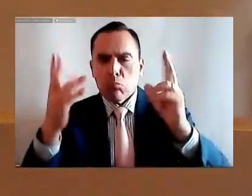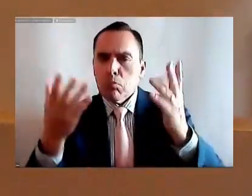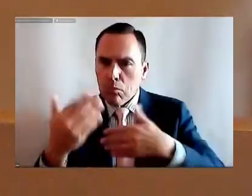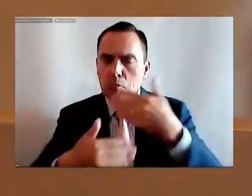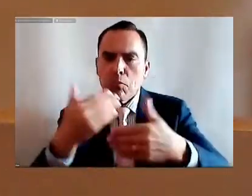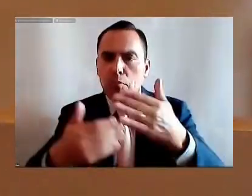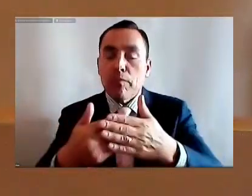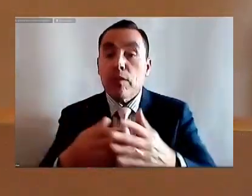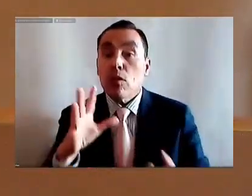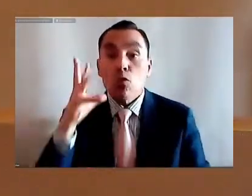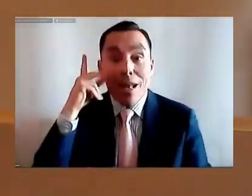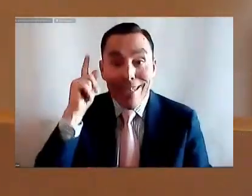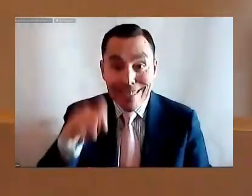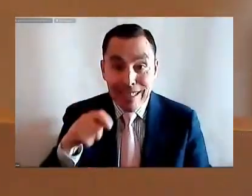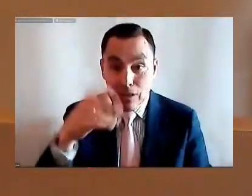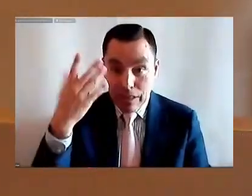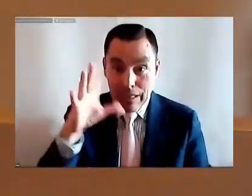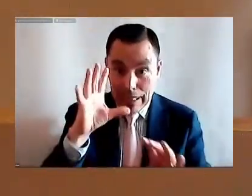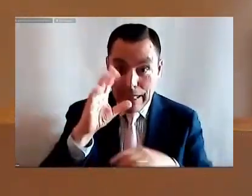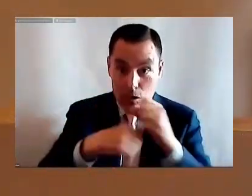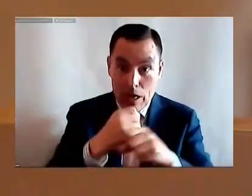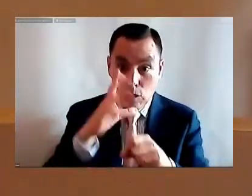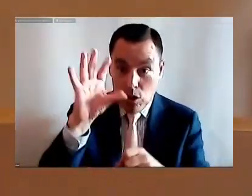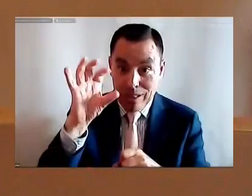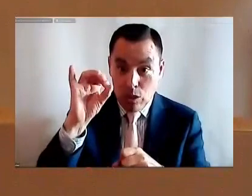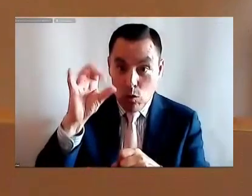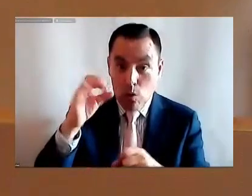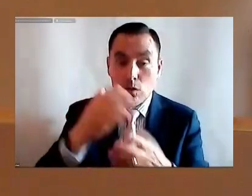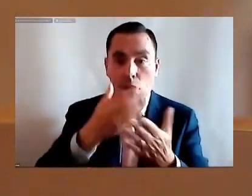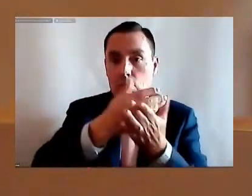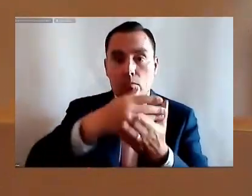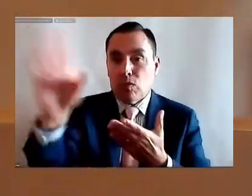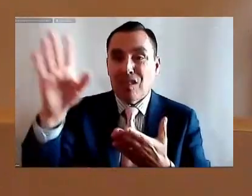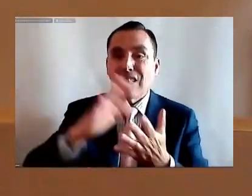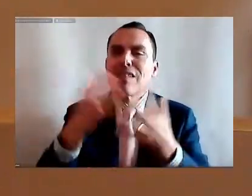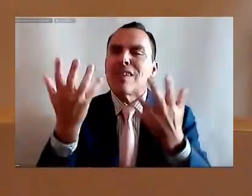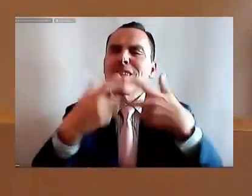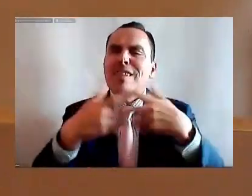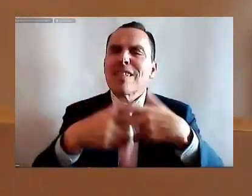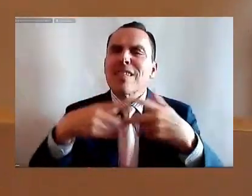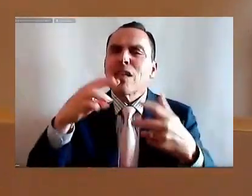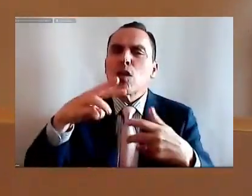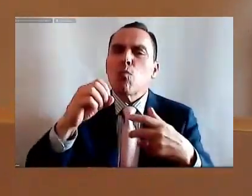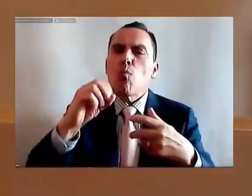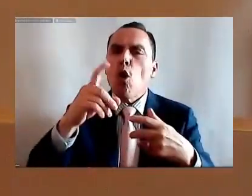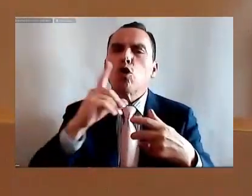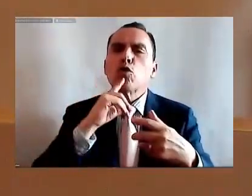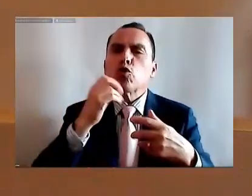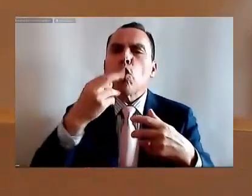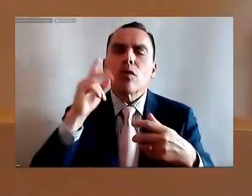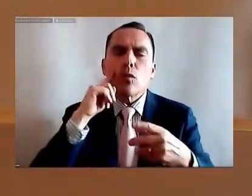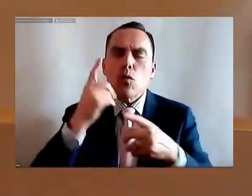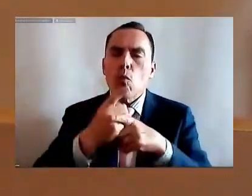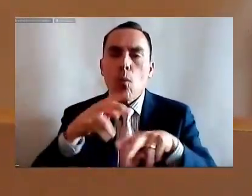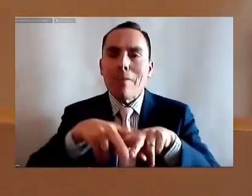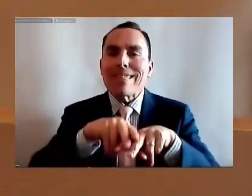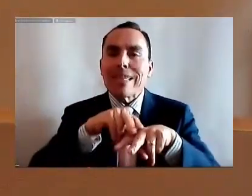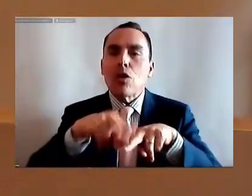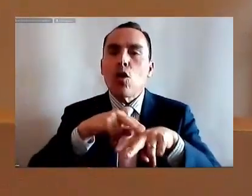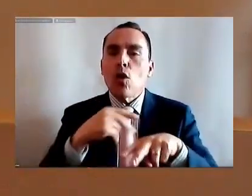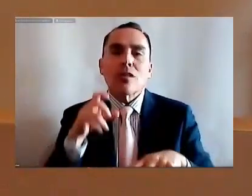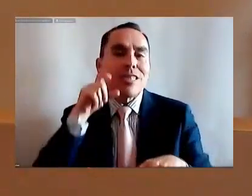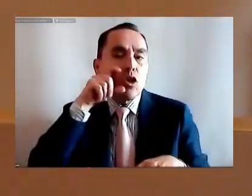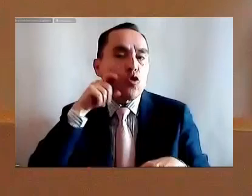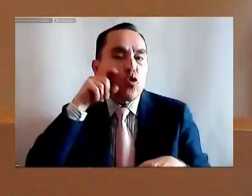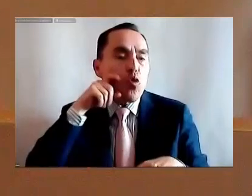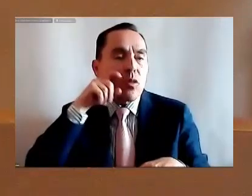mujer en la década del 50 que la echan en General Motors por haber ido con pantalones color rosa. Entonces General Motors dice